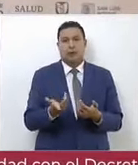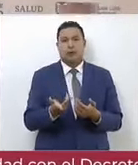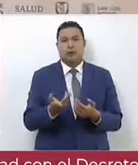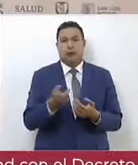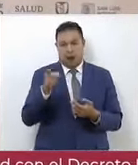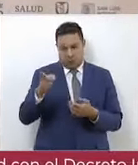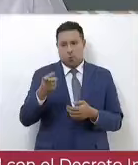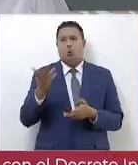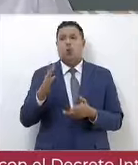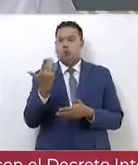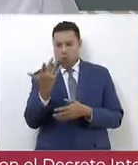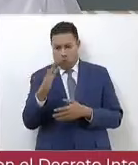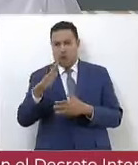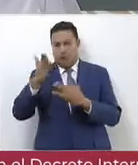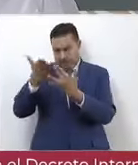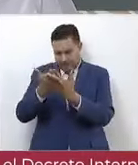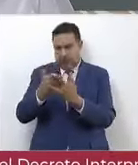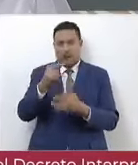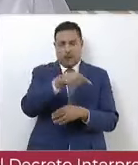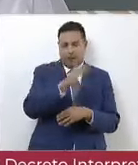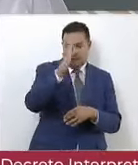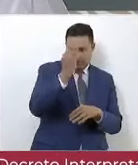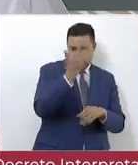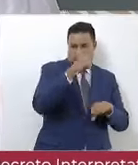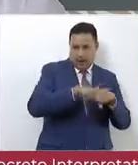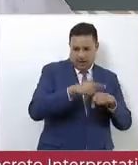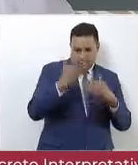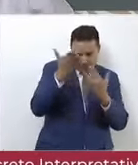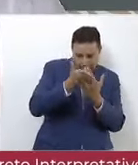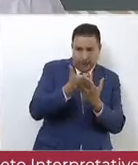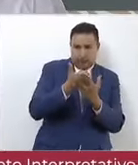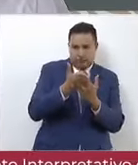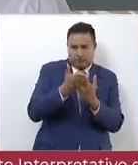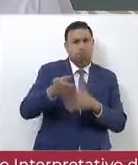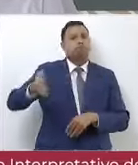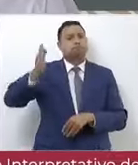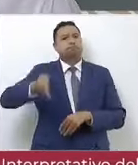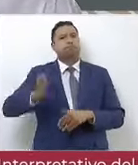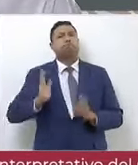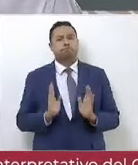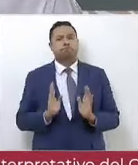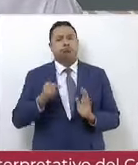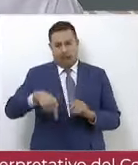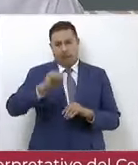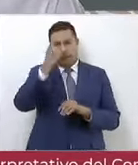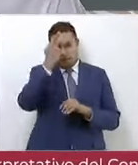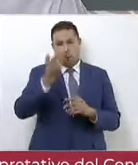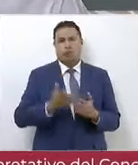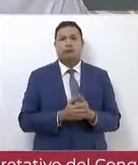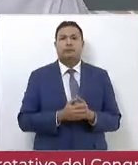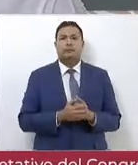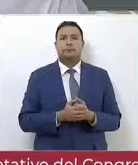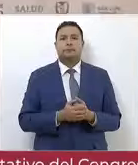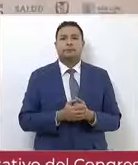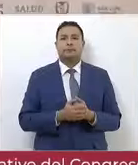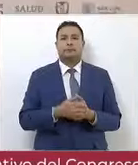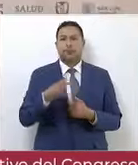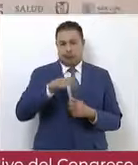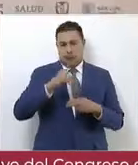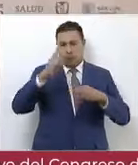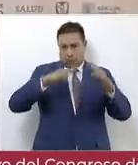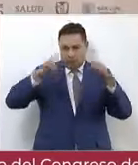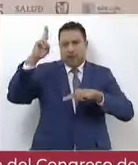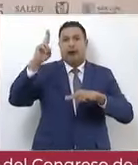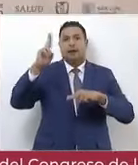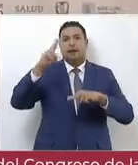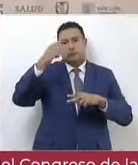que el Estado ponga el 50% y la Federación 50%. Y dijo, sí, y ya aquí en San Luis, por ejemplo, ya es universal la